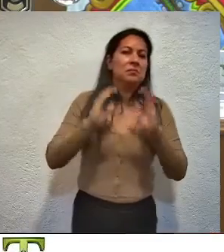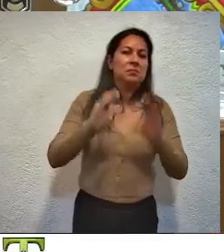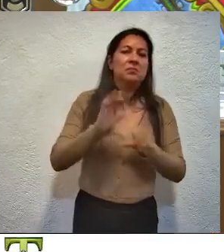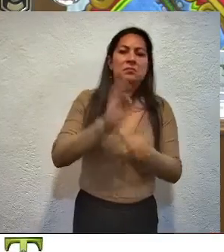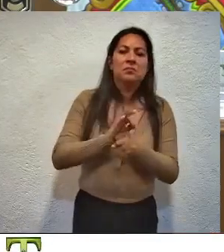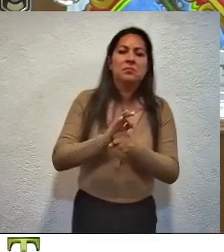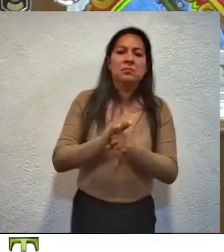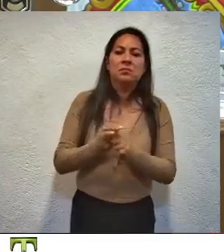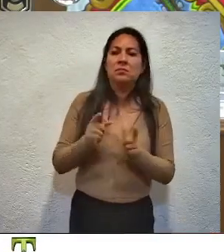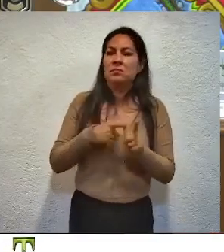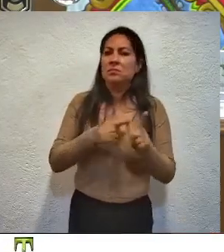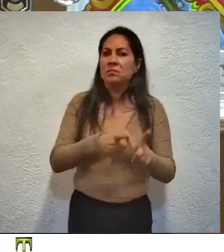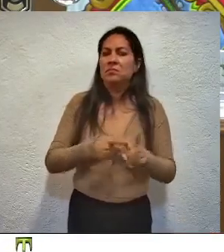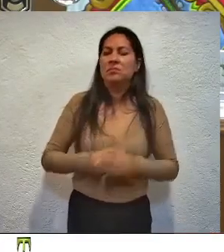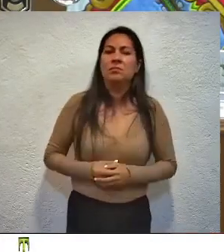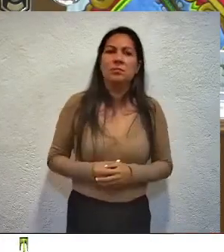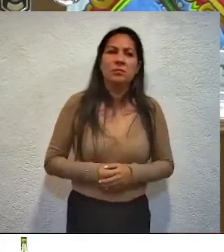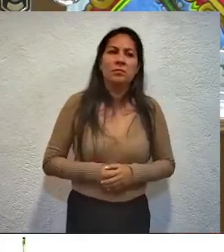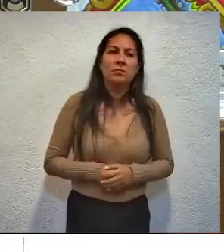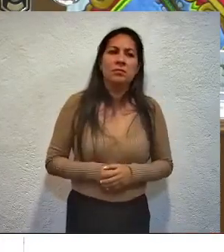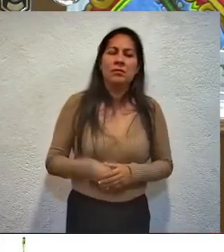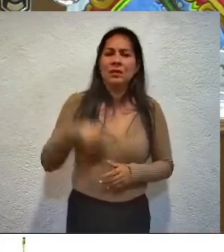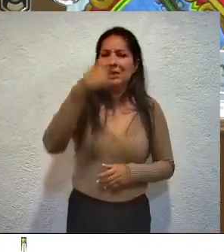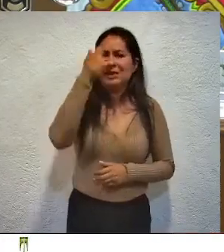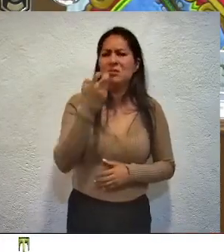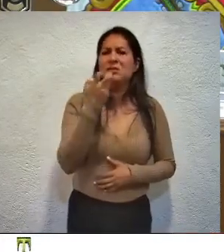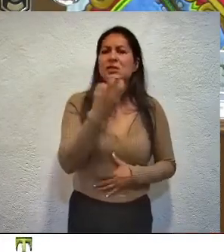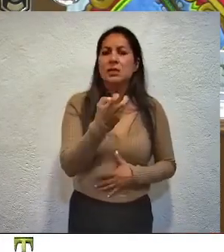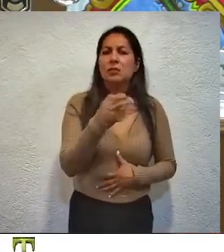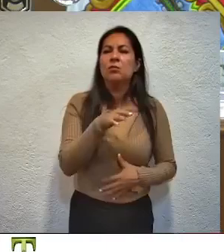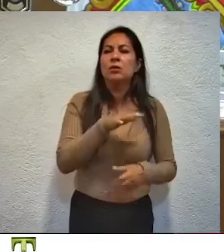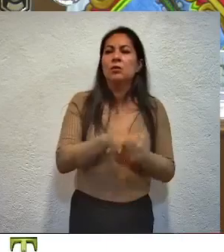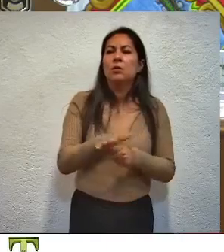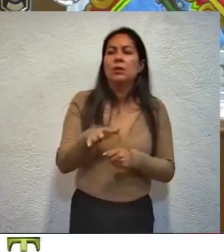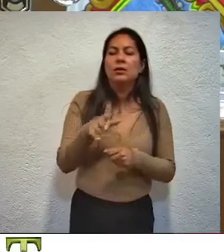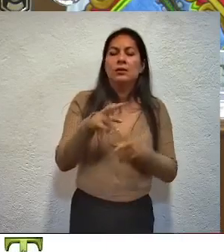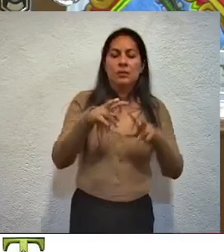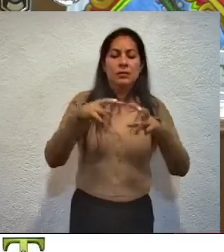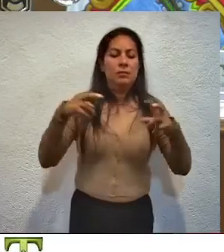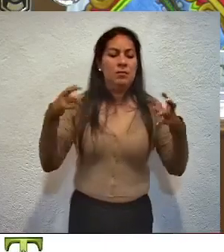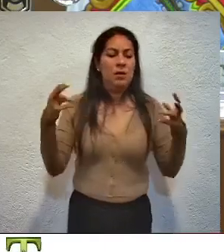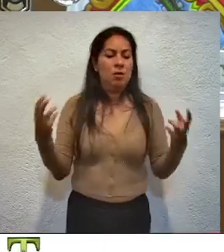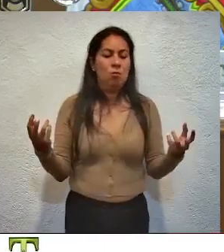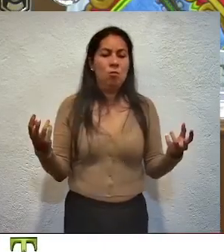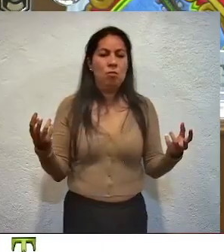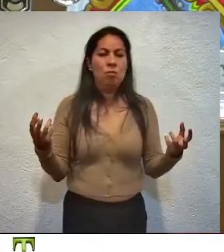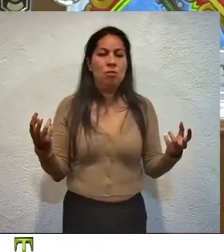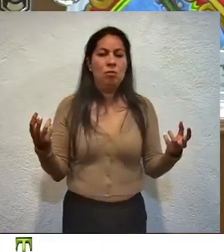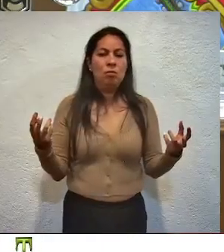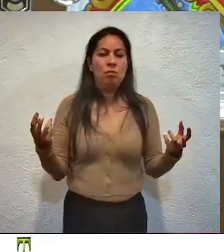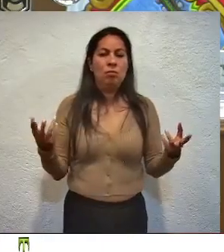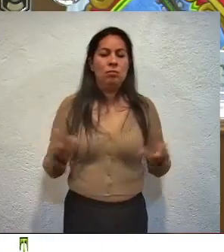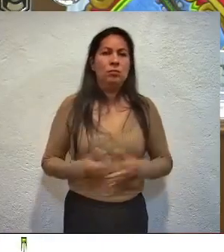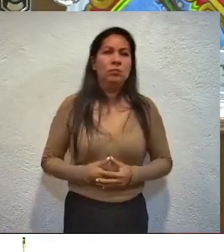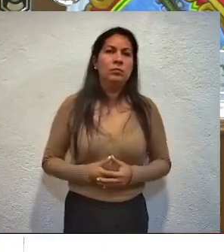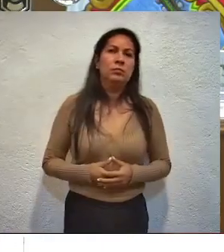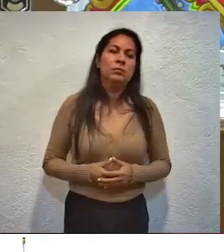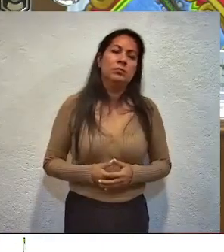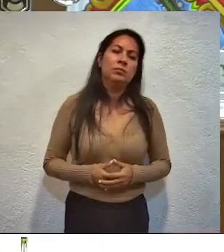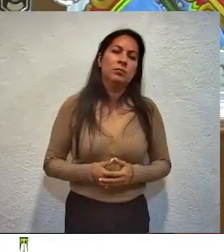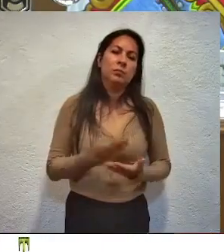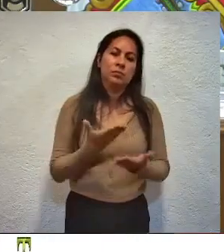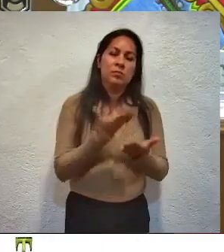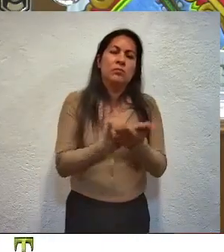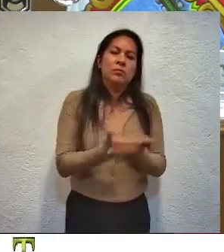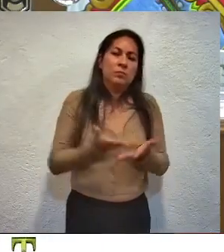protección y permanencia. Bueno, esas son las razones por las cuales someto ante este pleno y lo que se propone